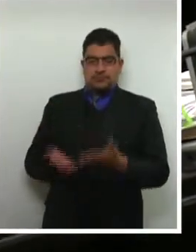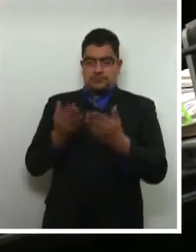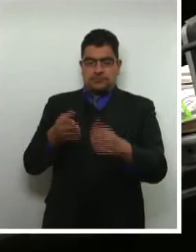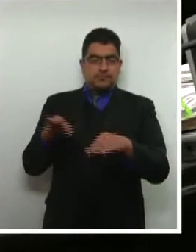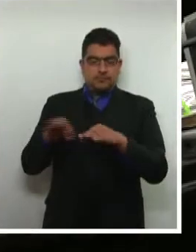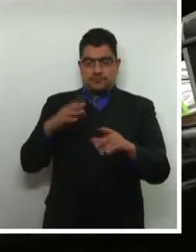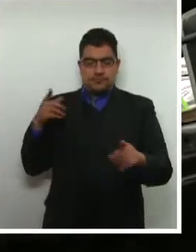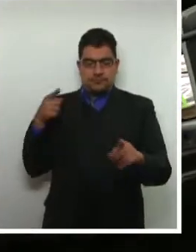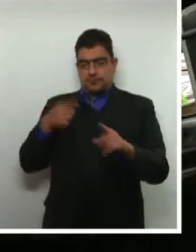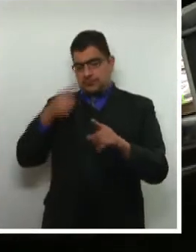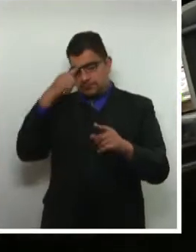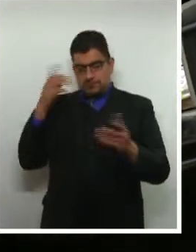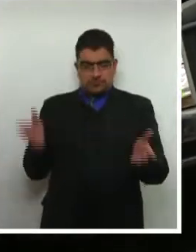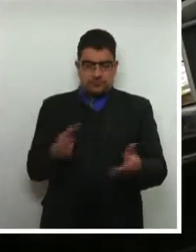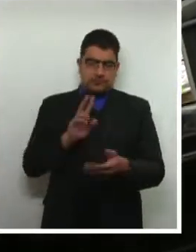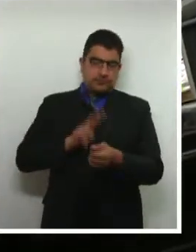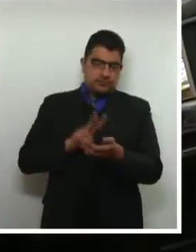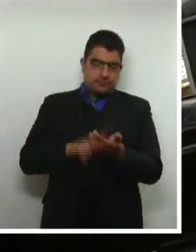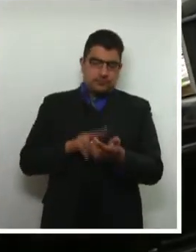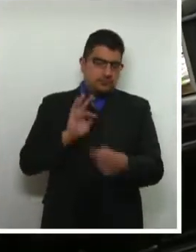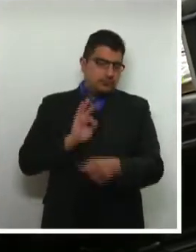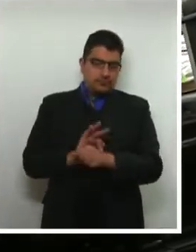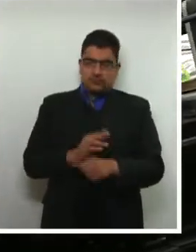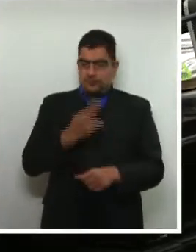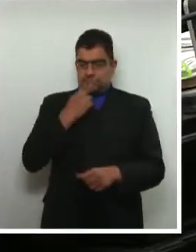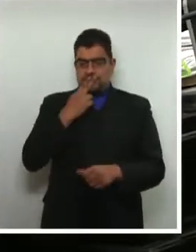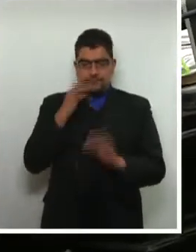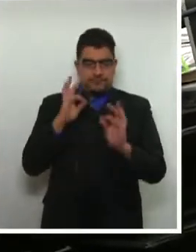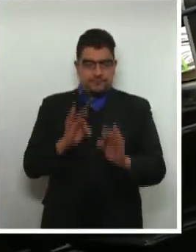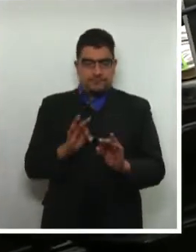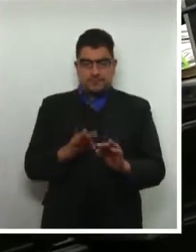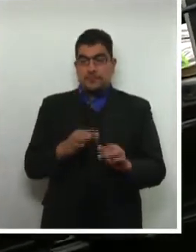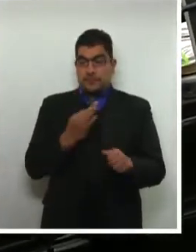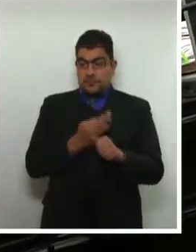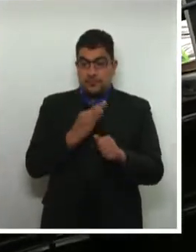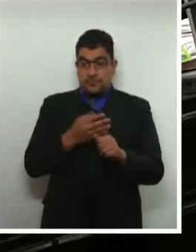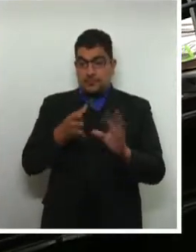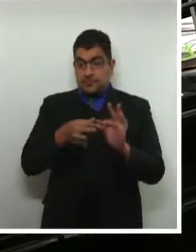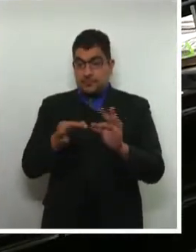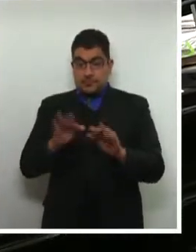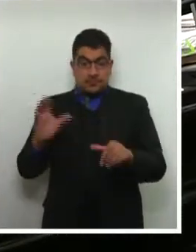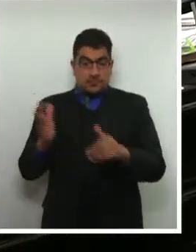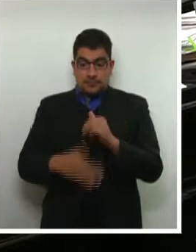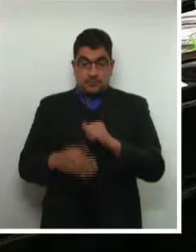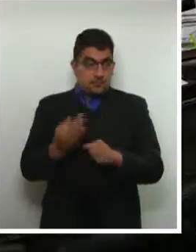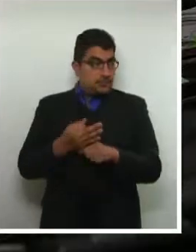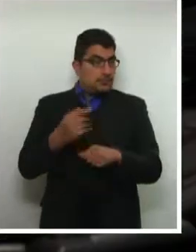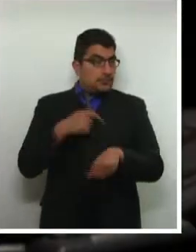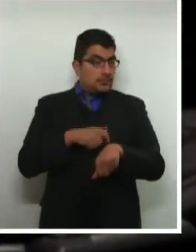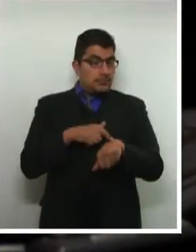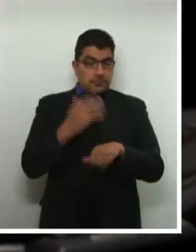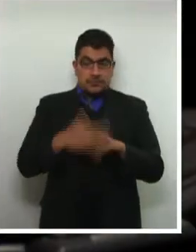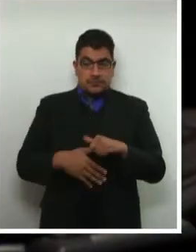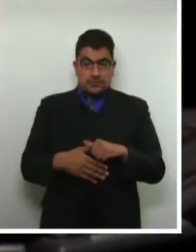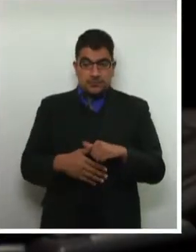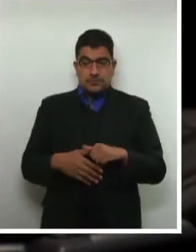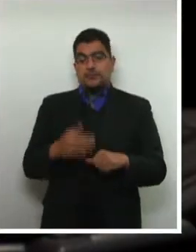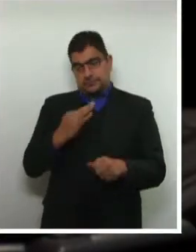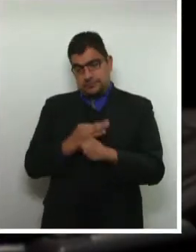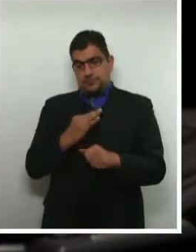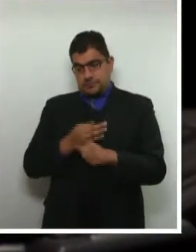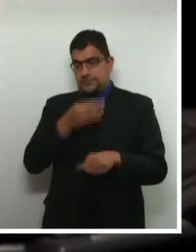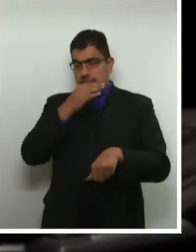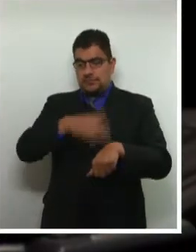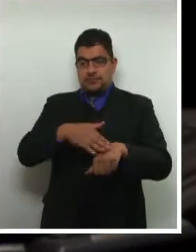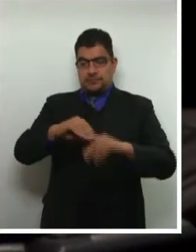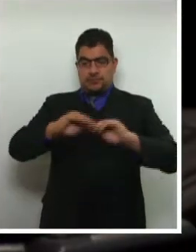a la conservación. Para concluir, porque ya se me terminó el tiempo, debemos tener claro que